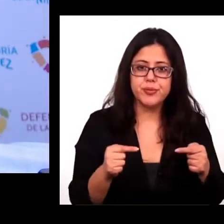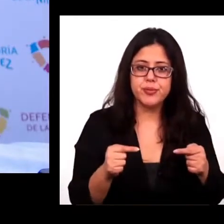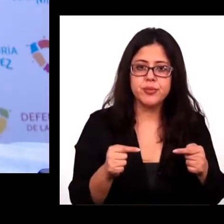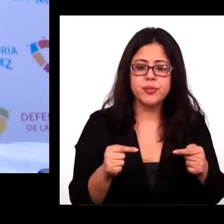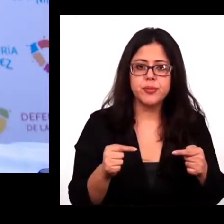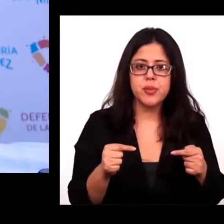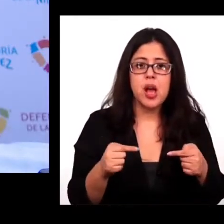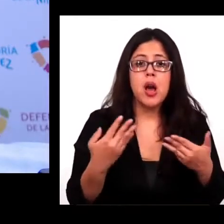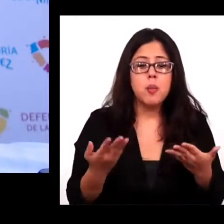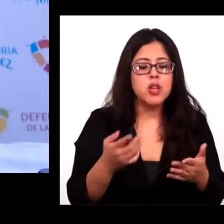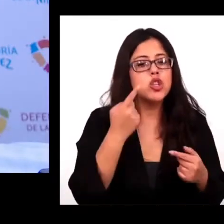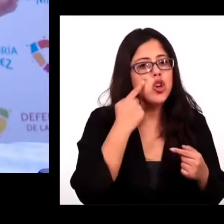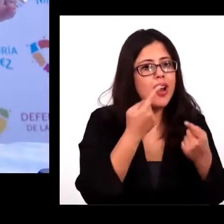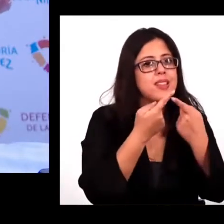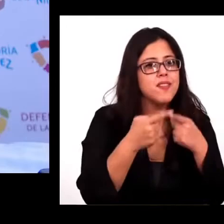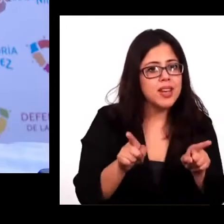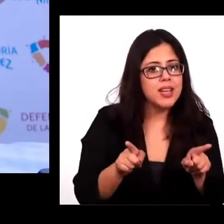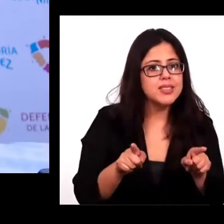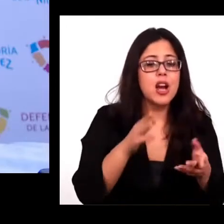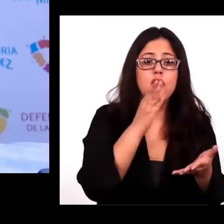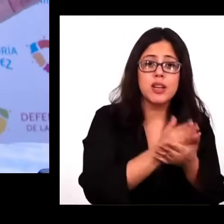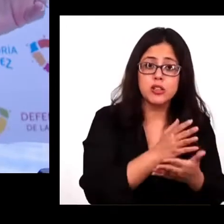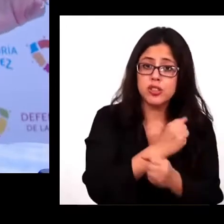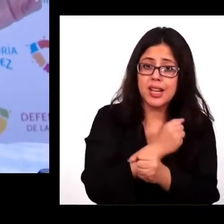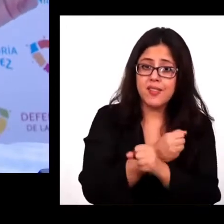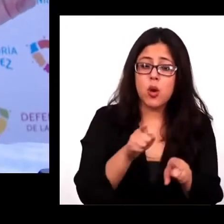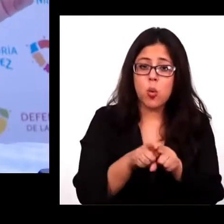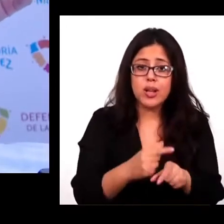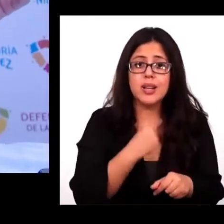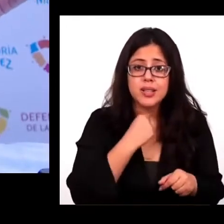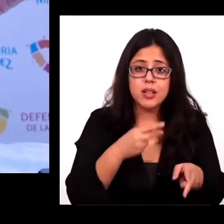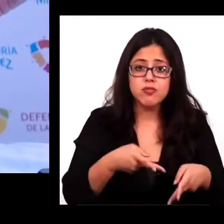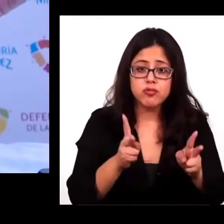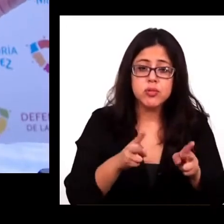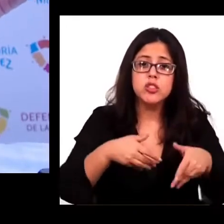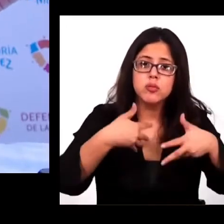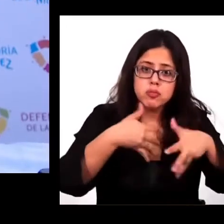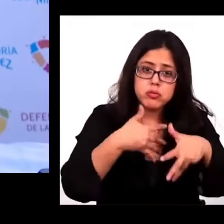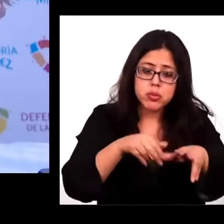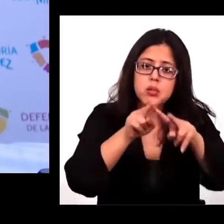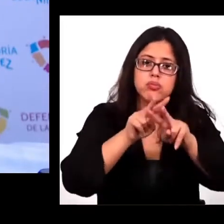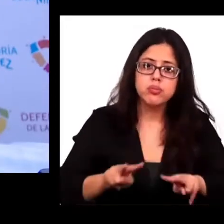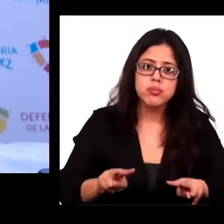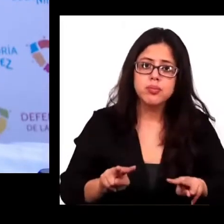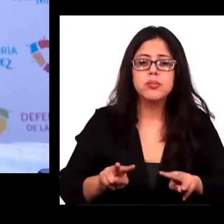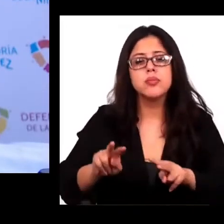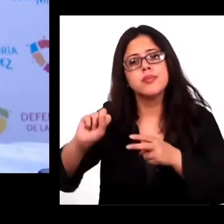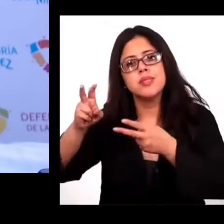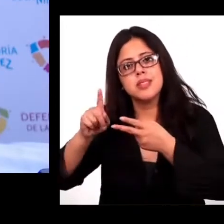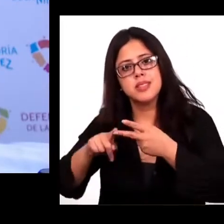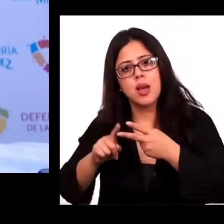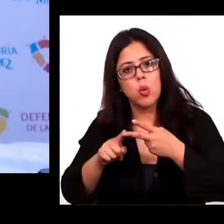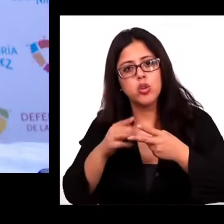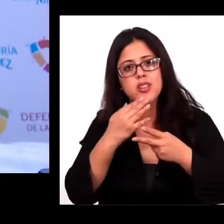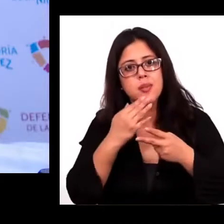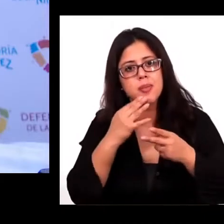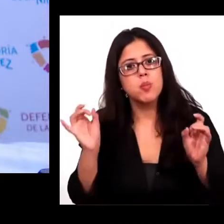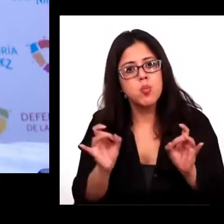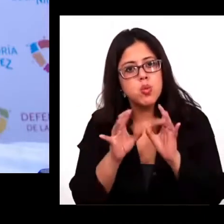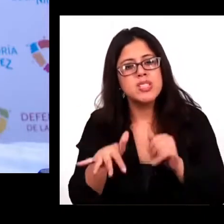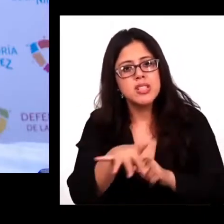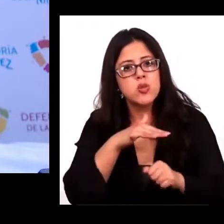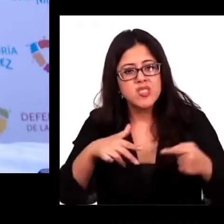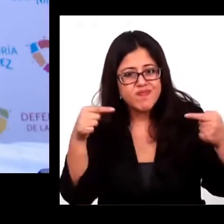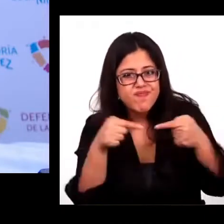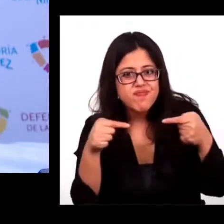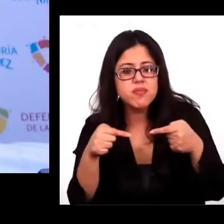la distinción entre la obligación de Carabineros de garantizar el derecho a la manifestación pacífica y, por otra parte, que ante una eventual situación de